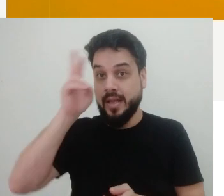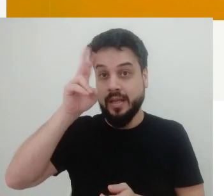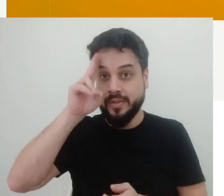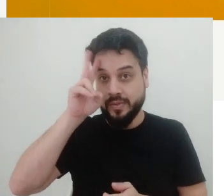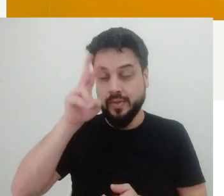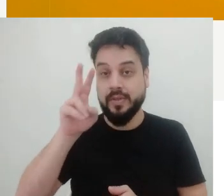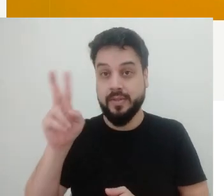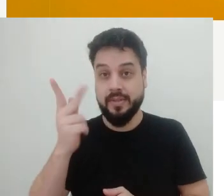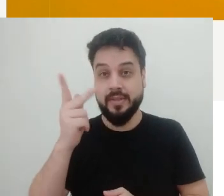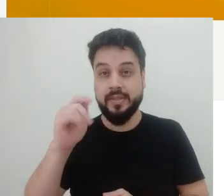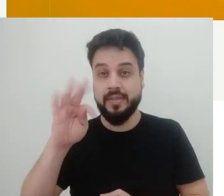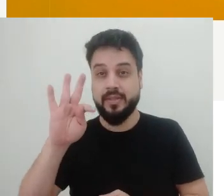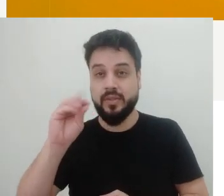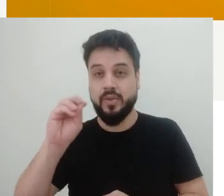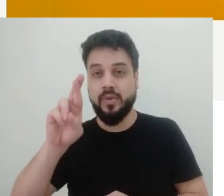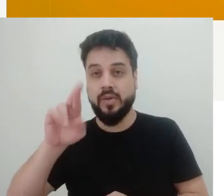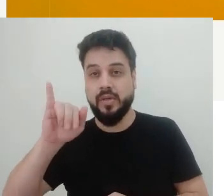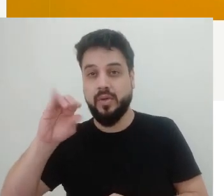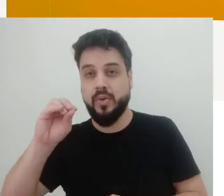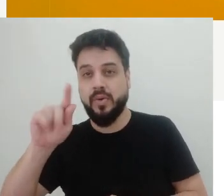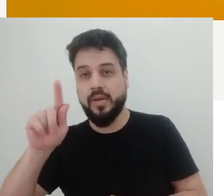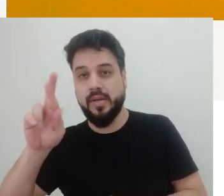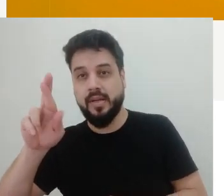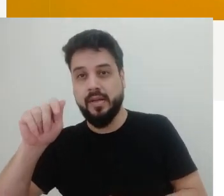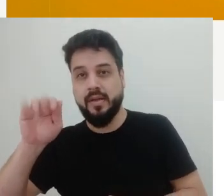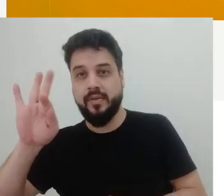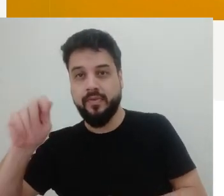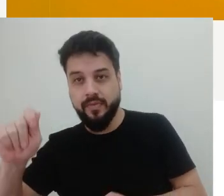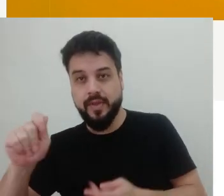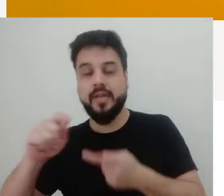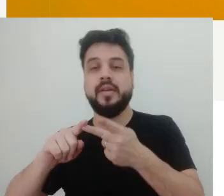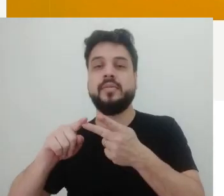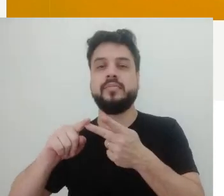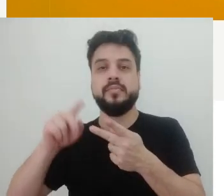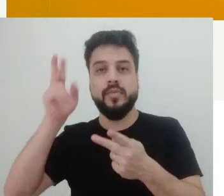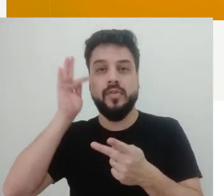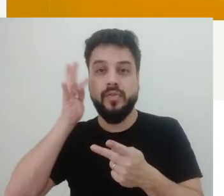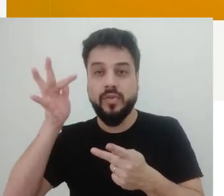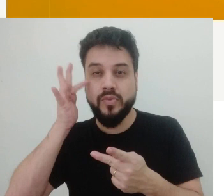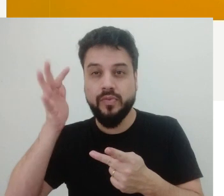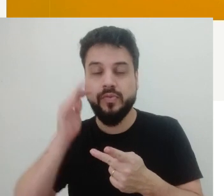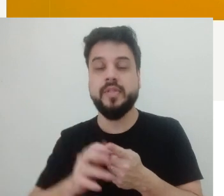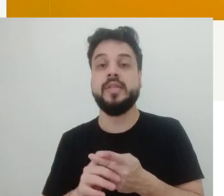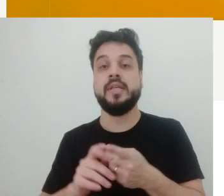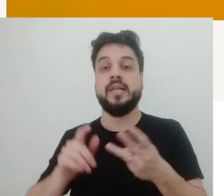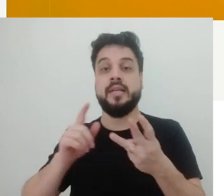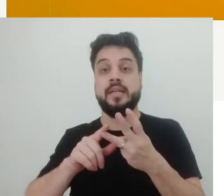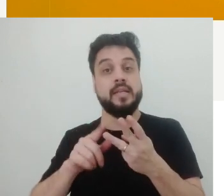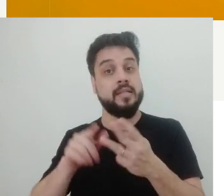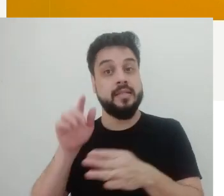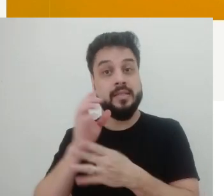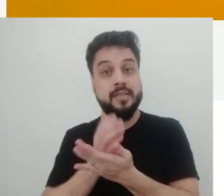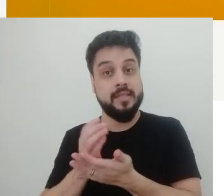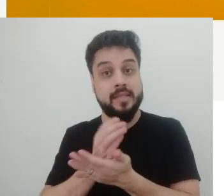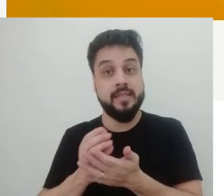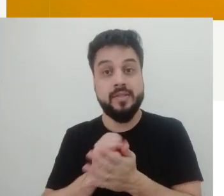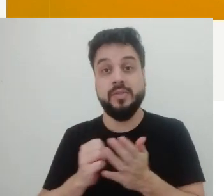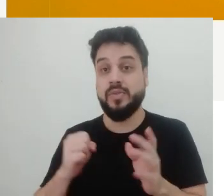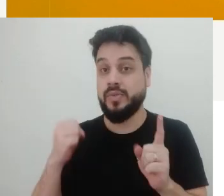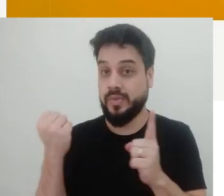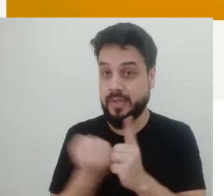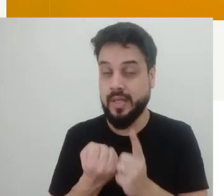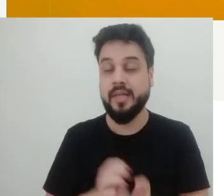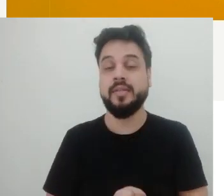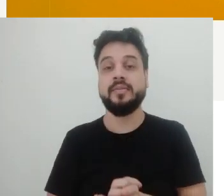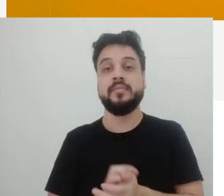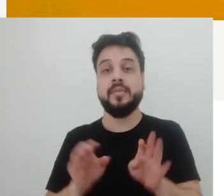las ciencias de la vida, ciertamente las humanidades, etc. pero no supongo también, ¿no?, que todo